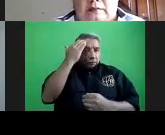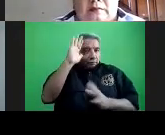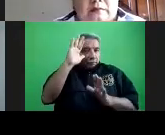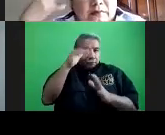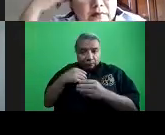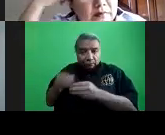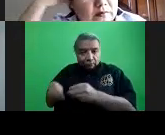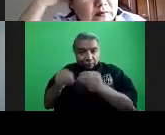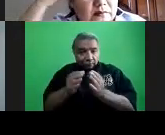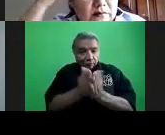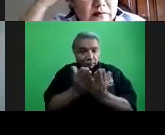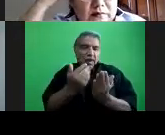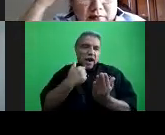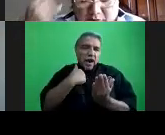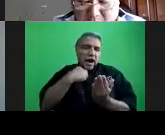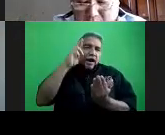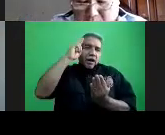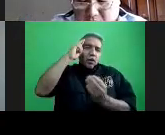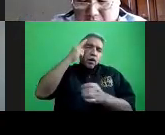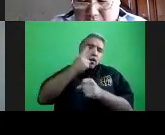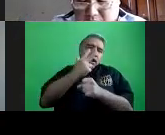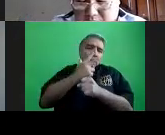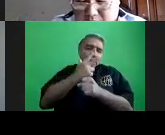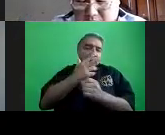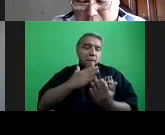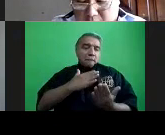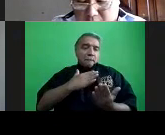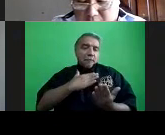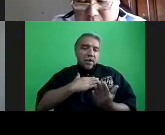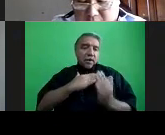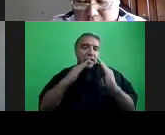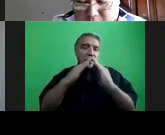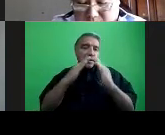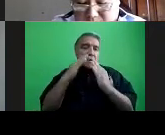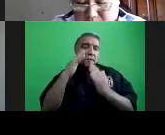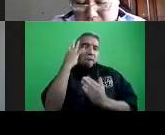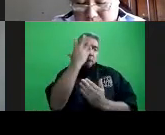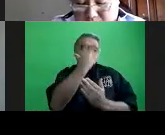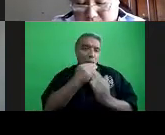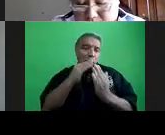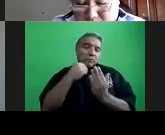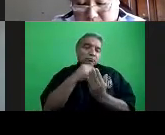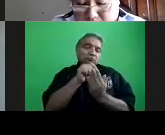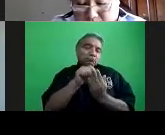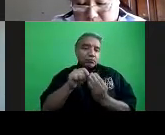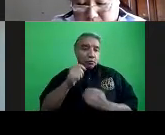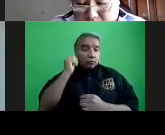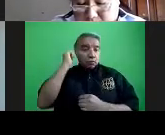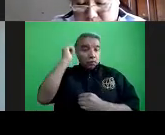escribían, todos copiaban y él no sabía qué estaban haciendo. Entonces la maestra sí se acercaba a él a ayudarlo.